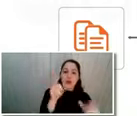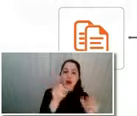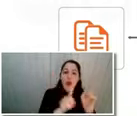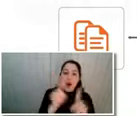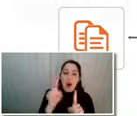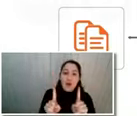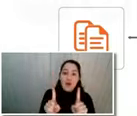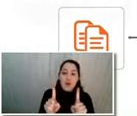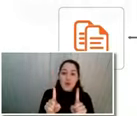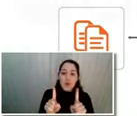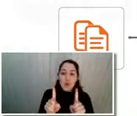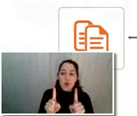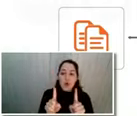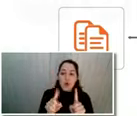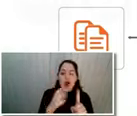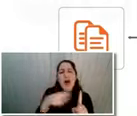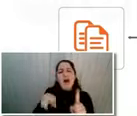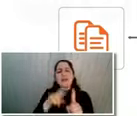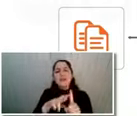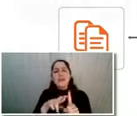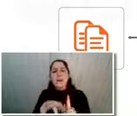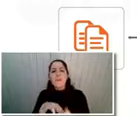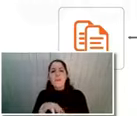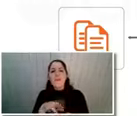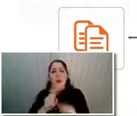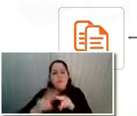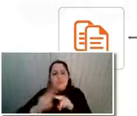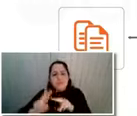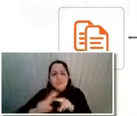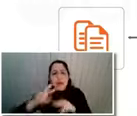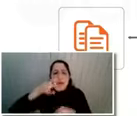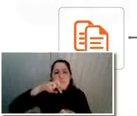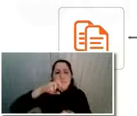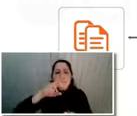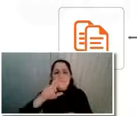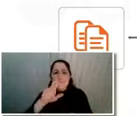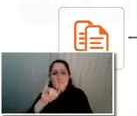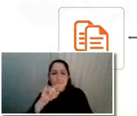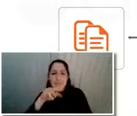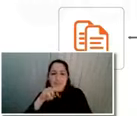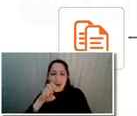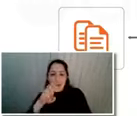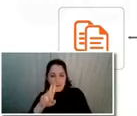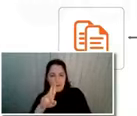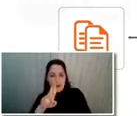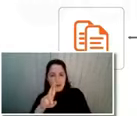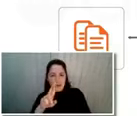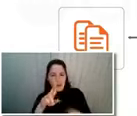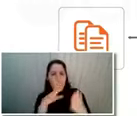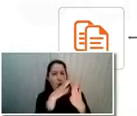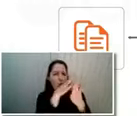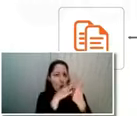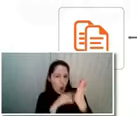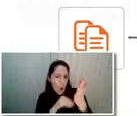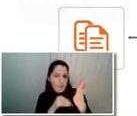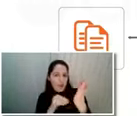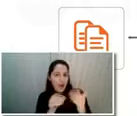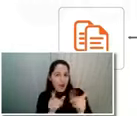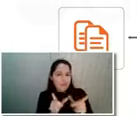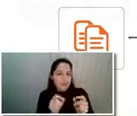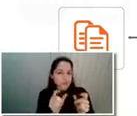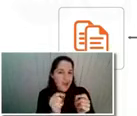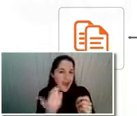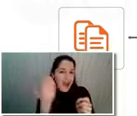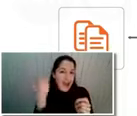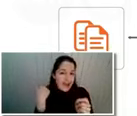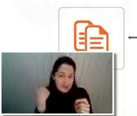lo que se llaman los primers, que son 20 bases de su genoma, y amplificar entonces ahora una zona específica